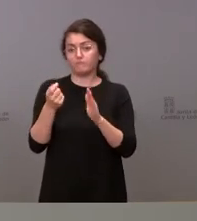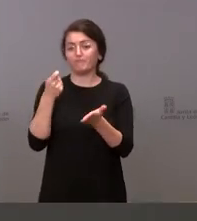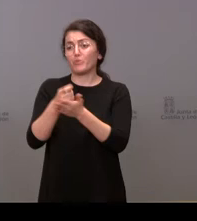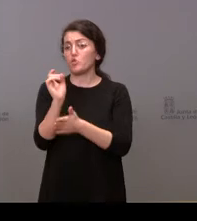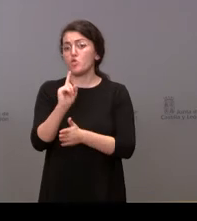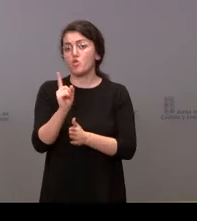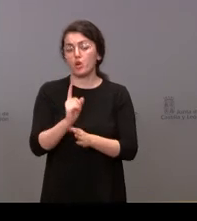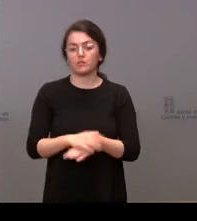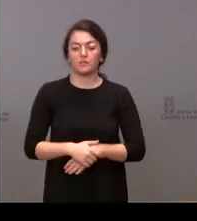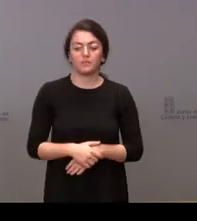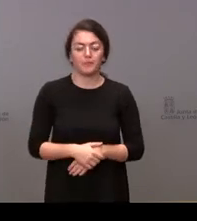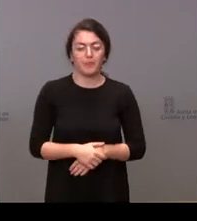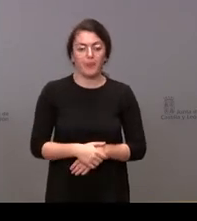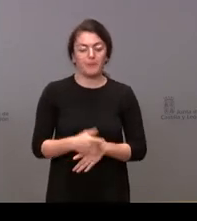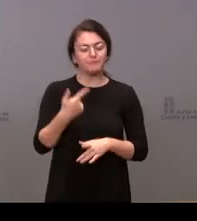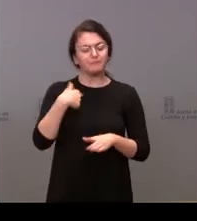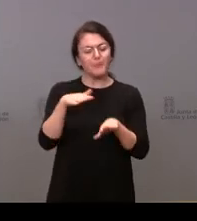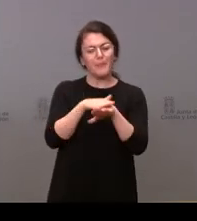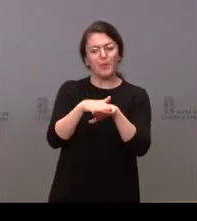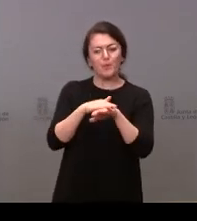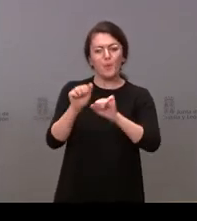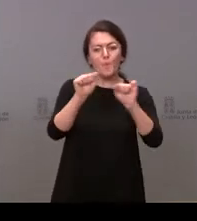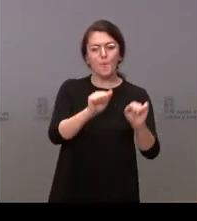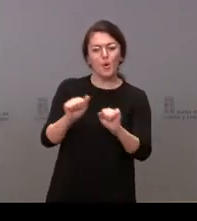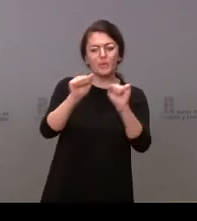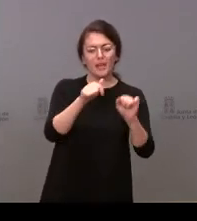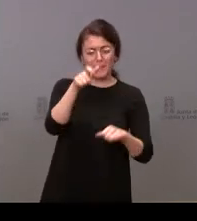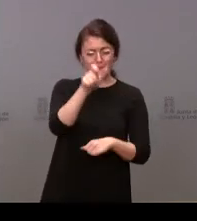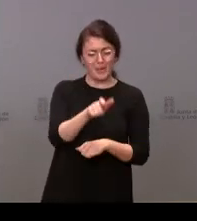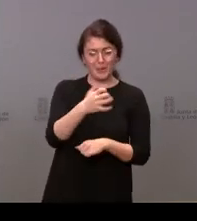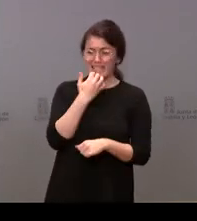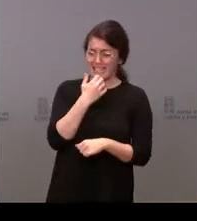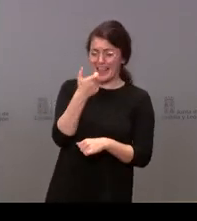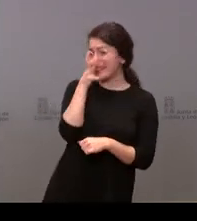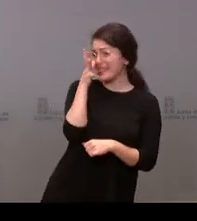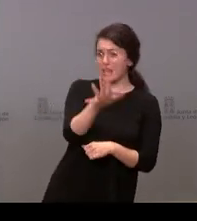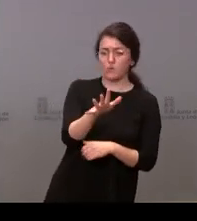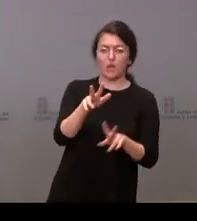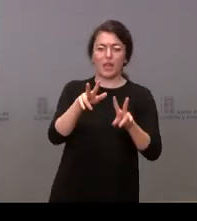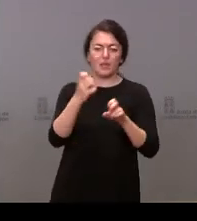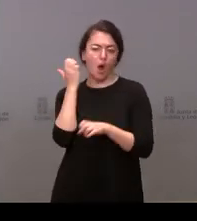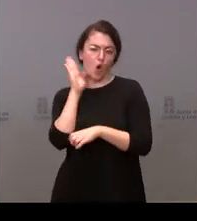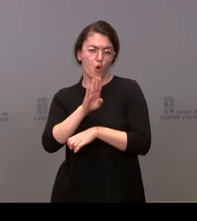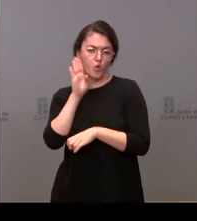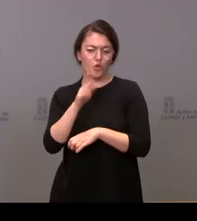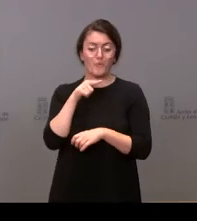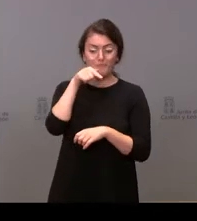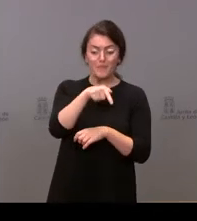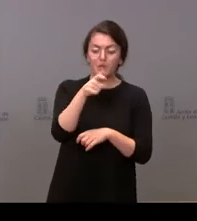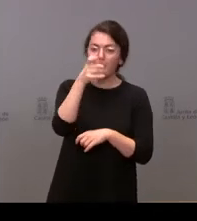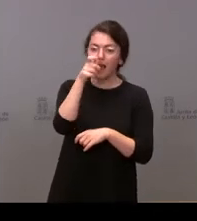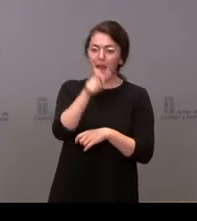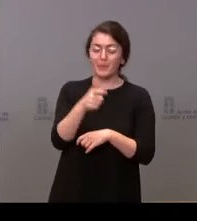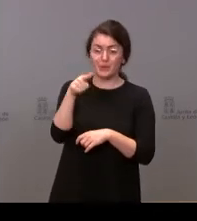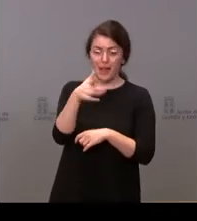Sí, ¿cómo protege esta ley a los denunciantes en casos de corrupción? ¿Cómo les protege? Y sobre